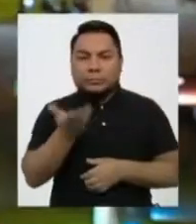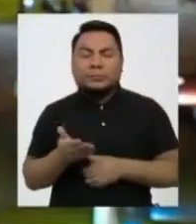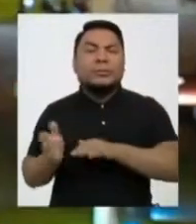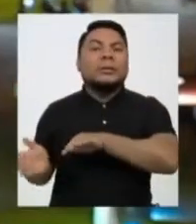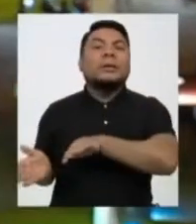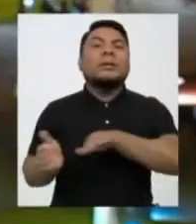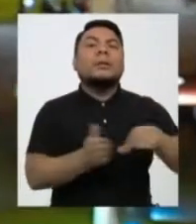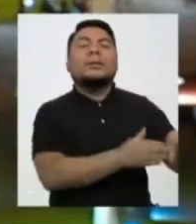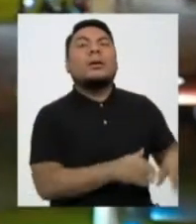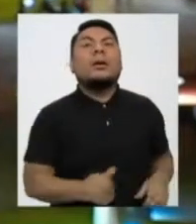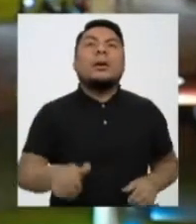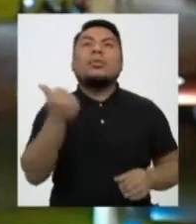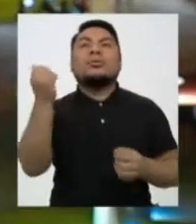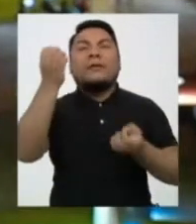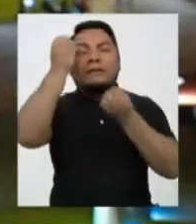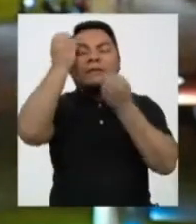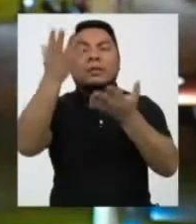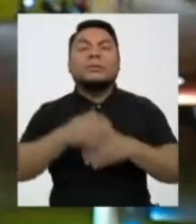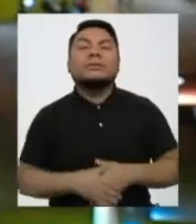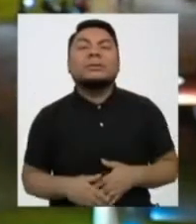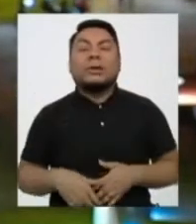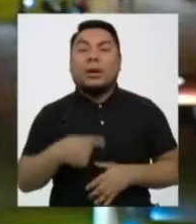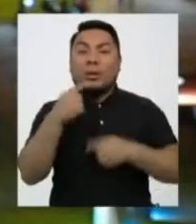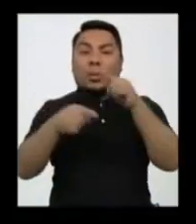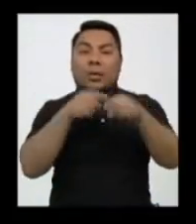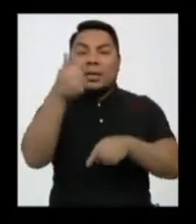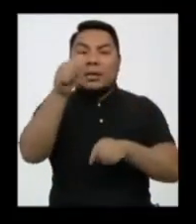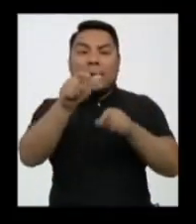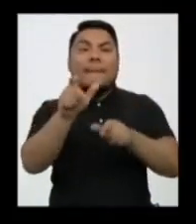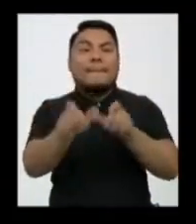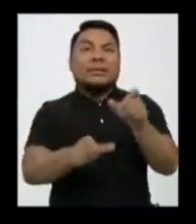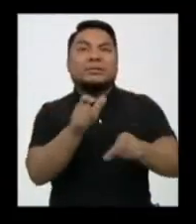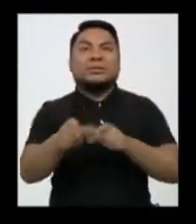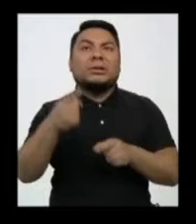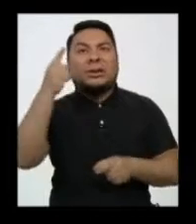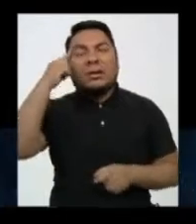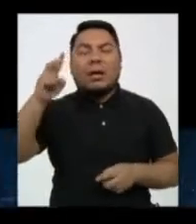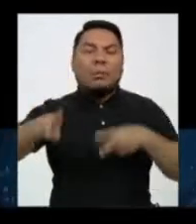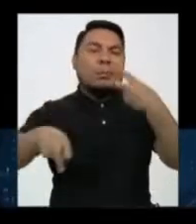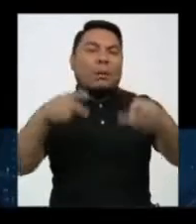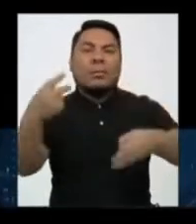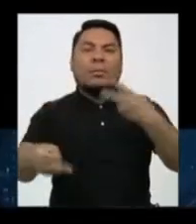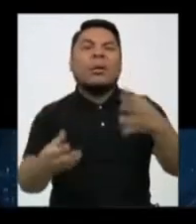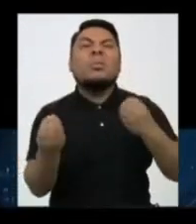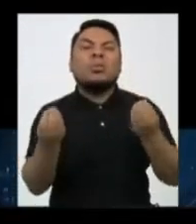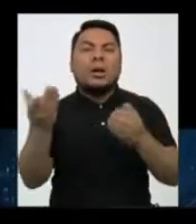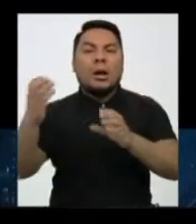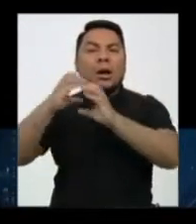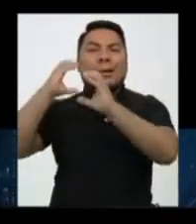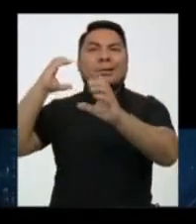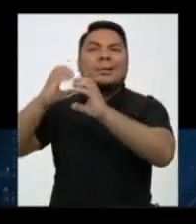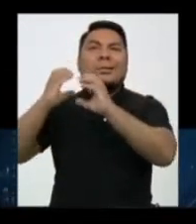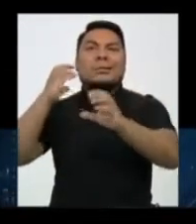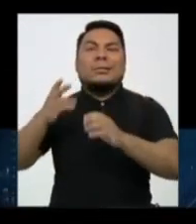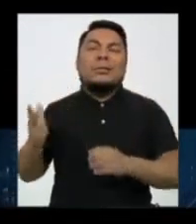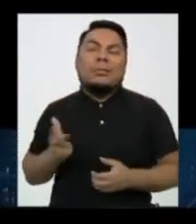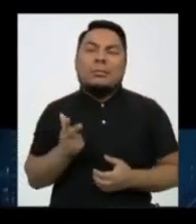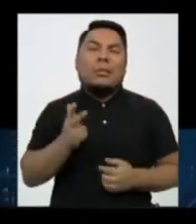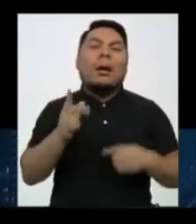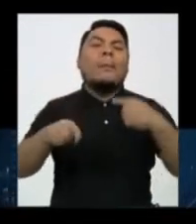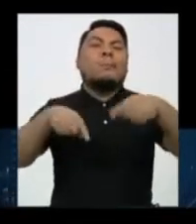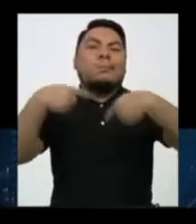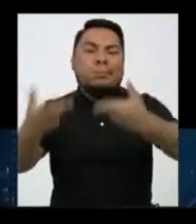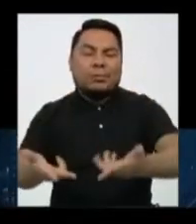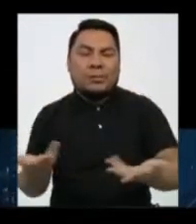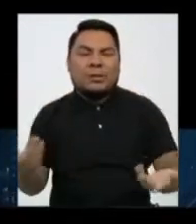Vamos ahora con otra información y les contamos que 10 personas han resultado heridas luego que el bus que los transportaba se volcara en la vía Jairan Bingham